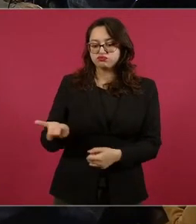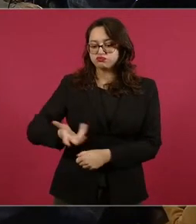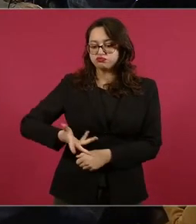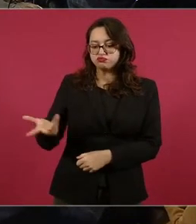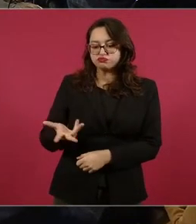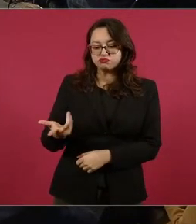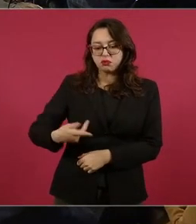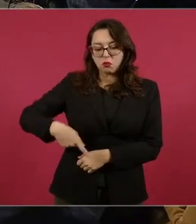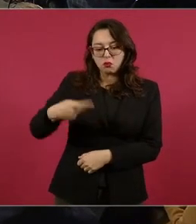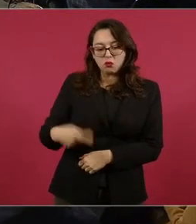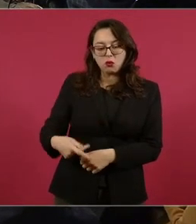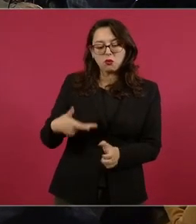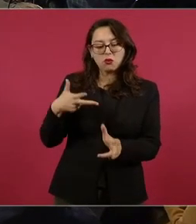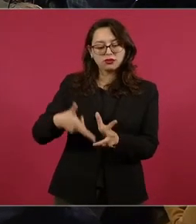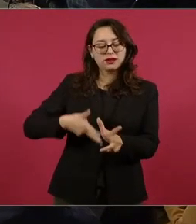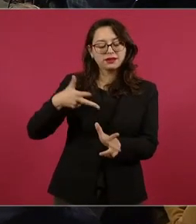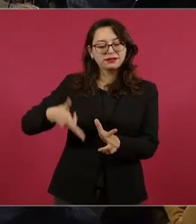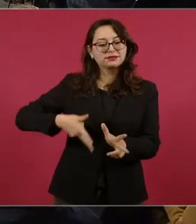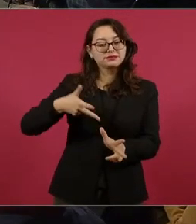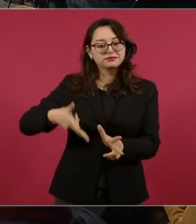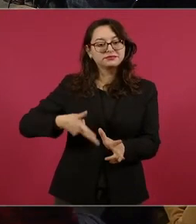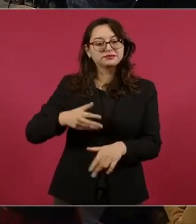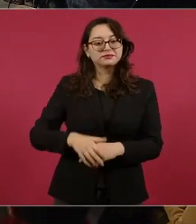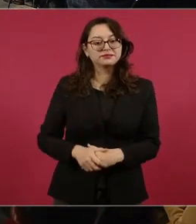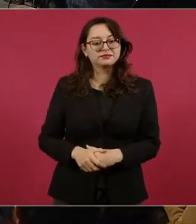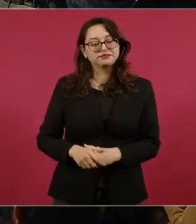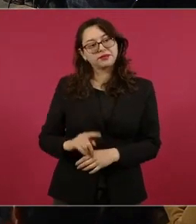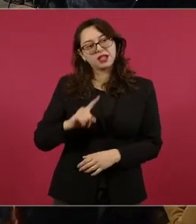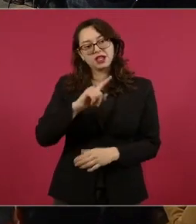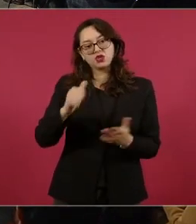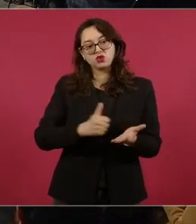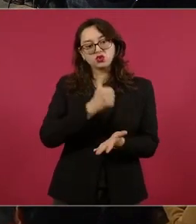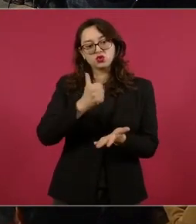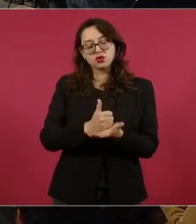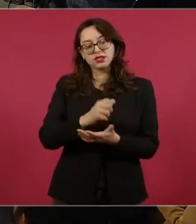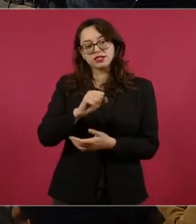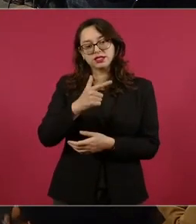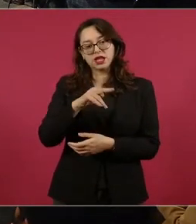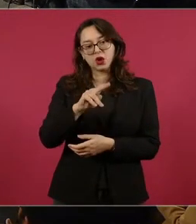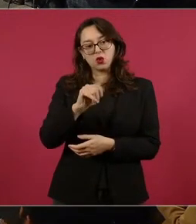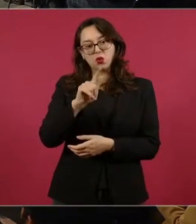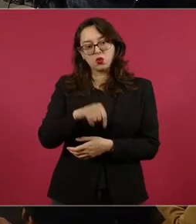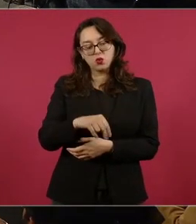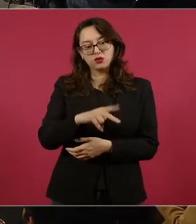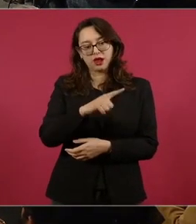producir trenes sag está